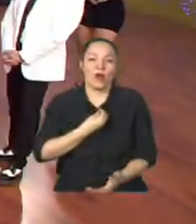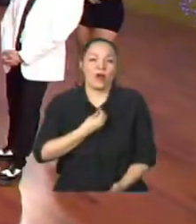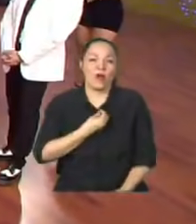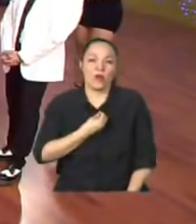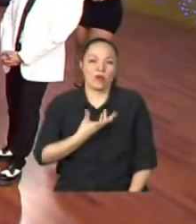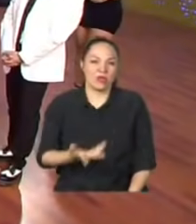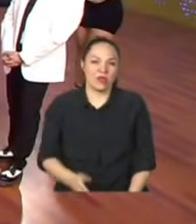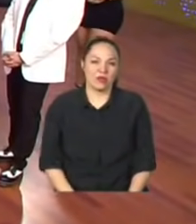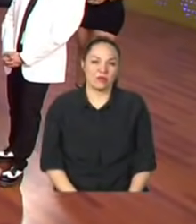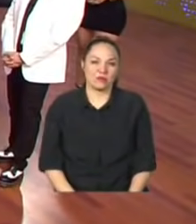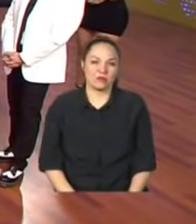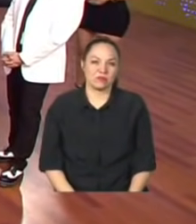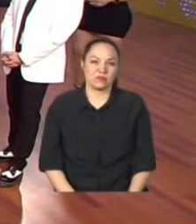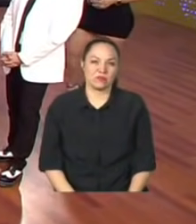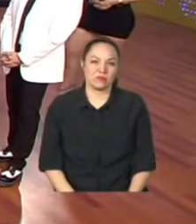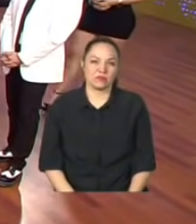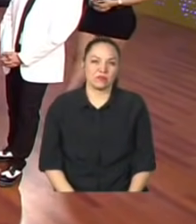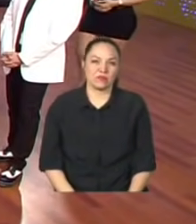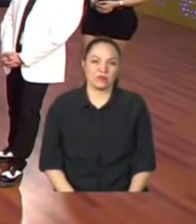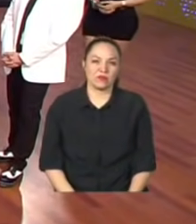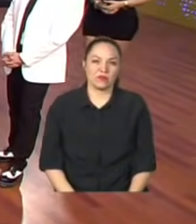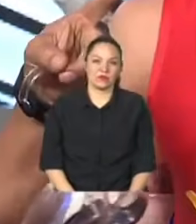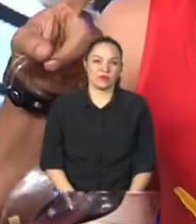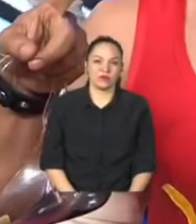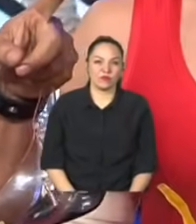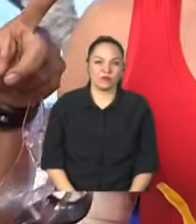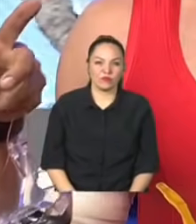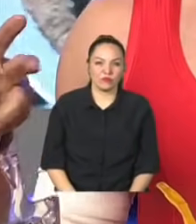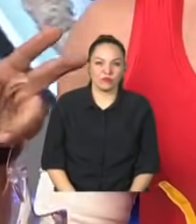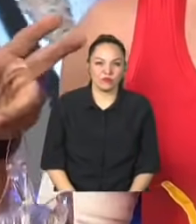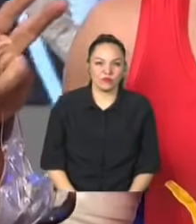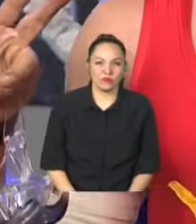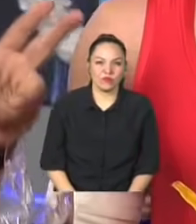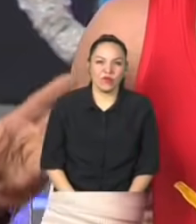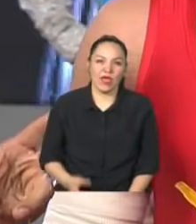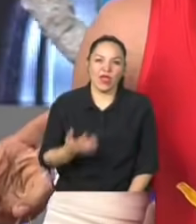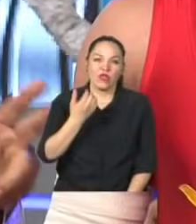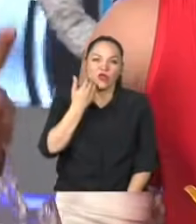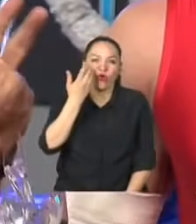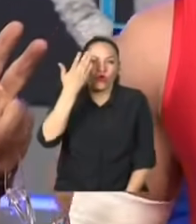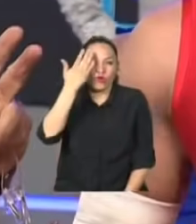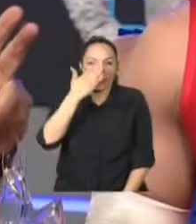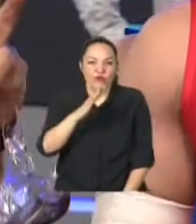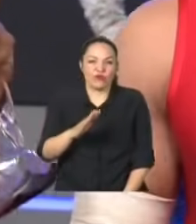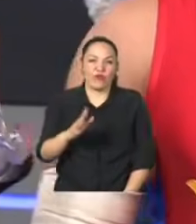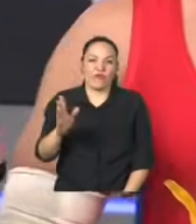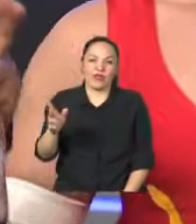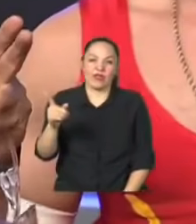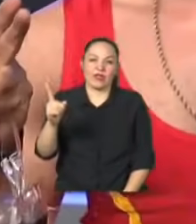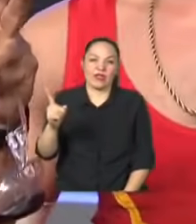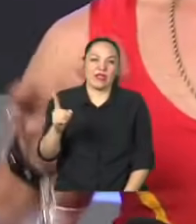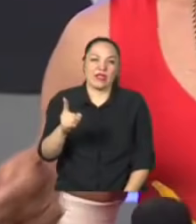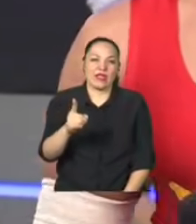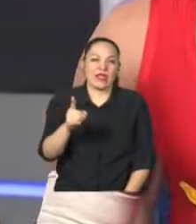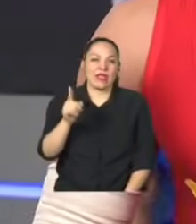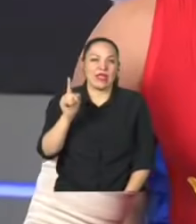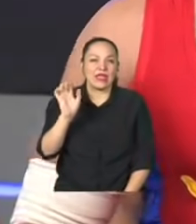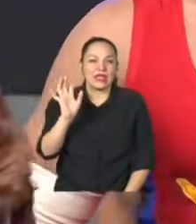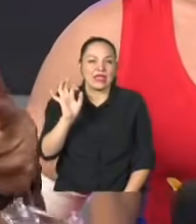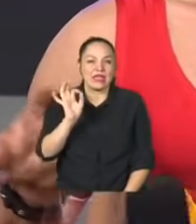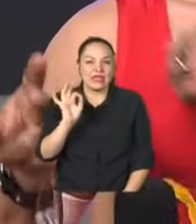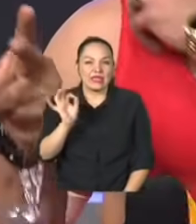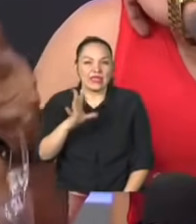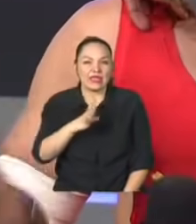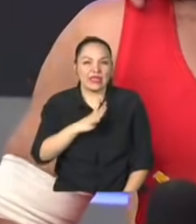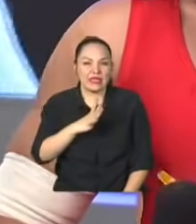tiene una mujer en su casa. Le gustaría que su... Uno nunca es adulto, ya es mayor de edad. Le gustaría que su niña